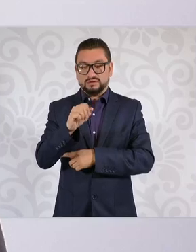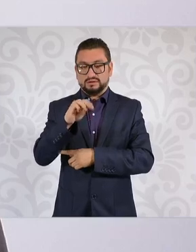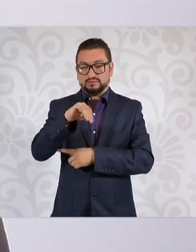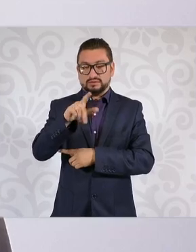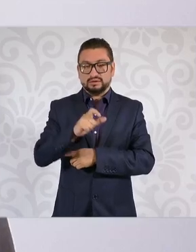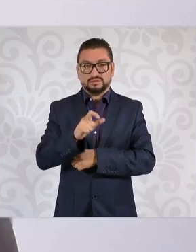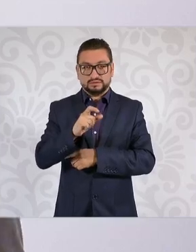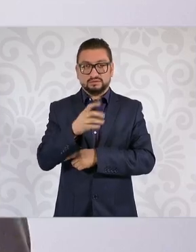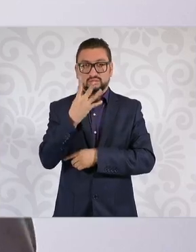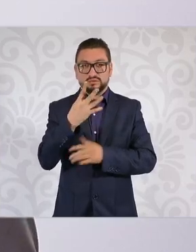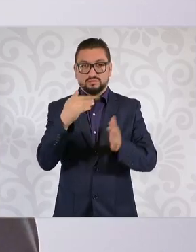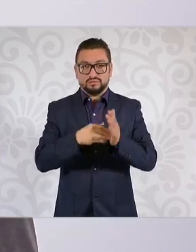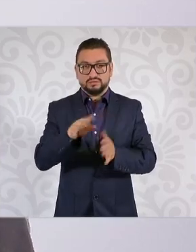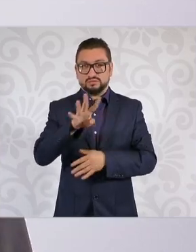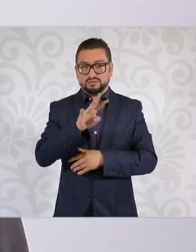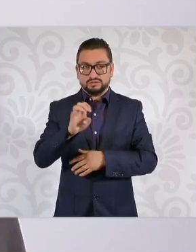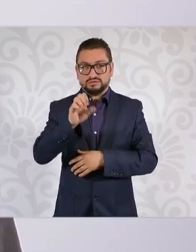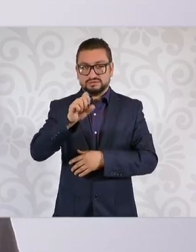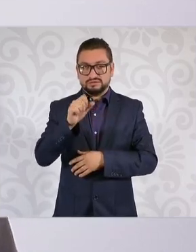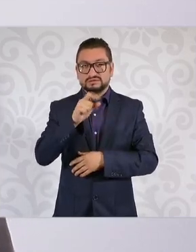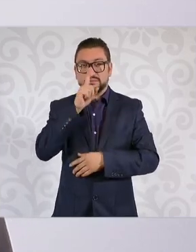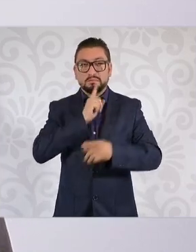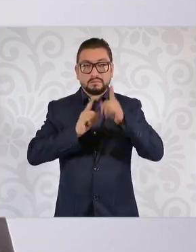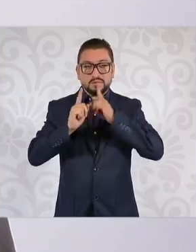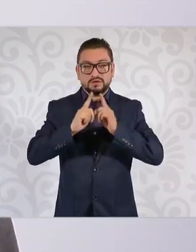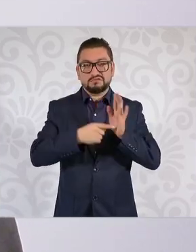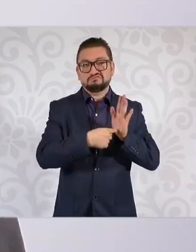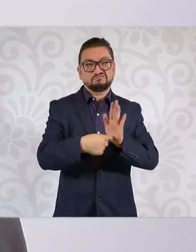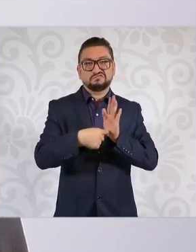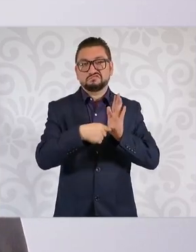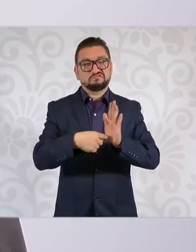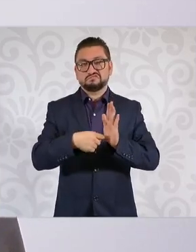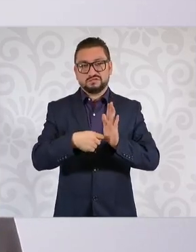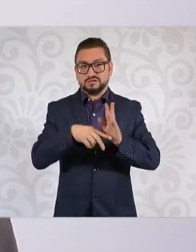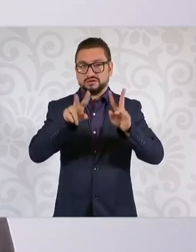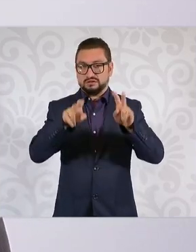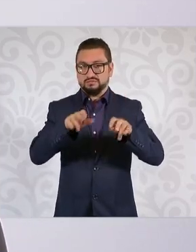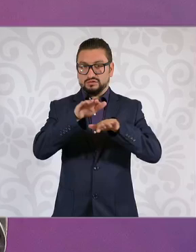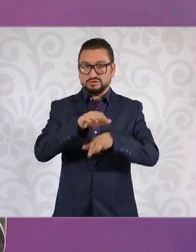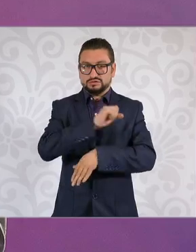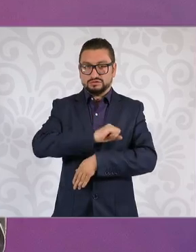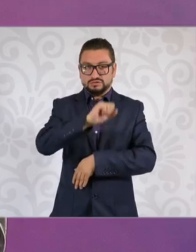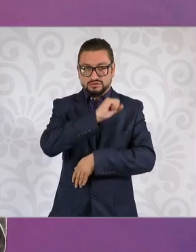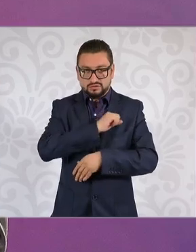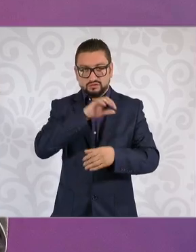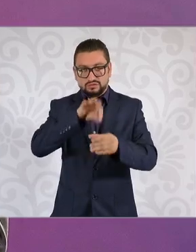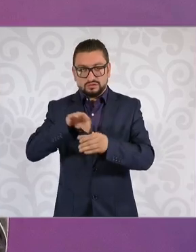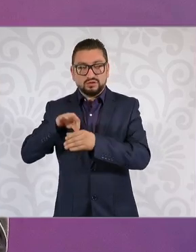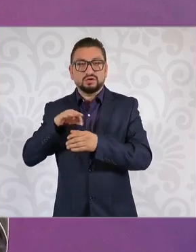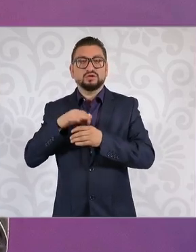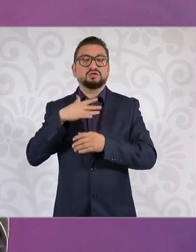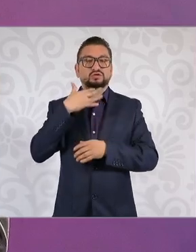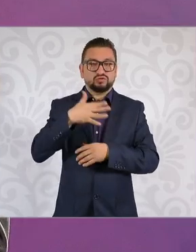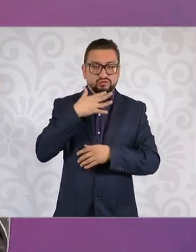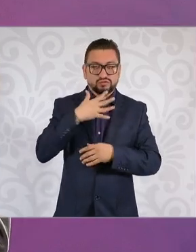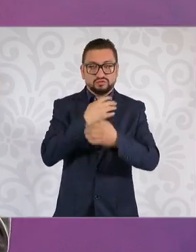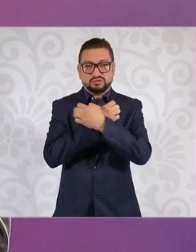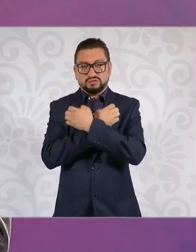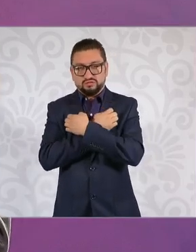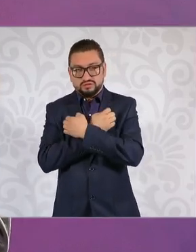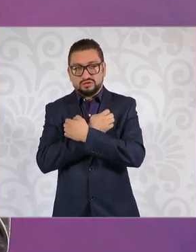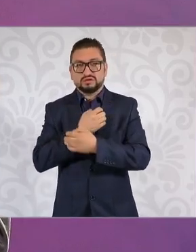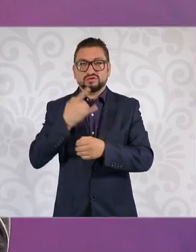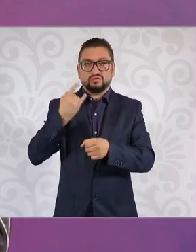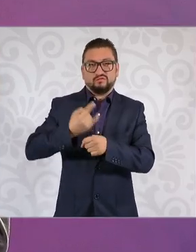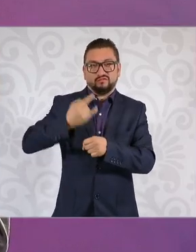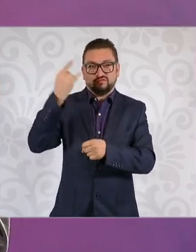desmentido 4.460 mentiras en temas como salud, democracia, corrupción, educación,